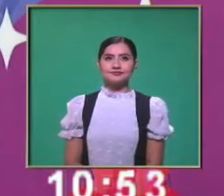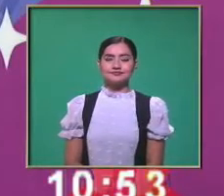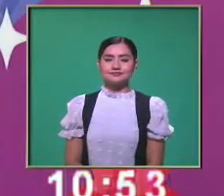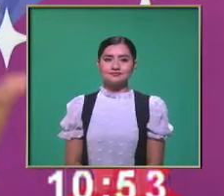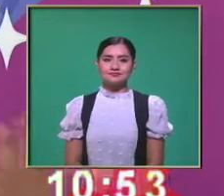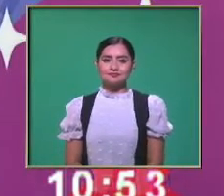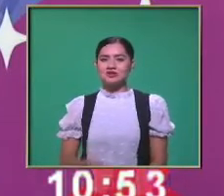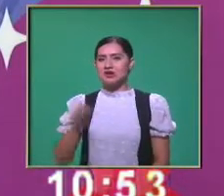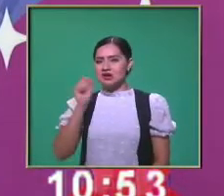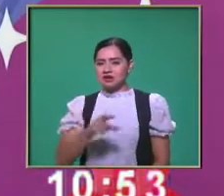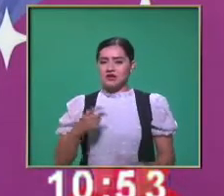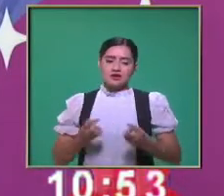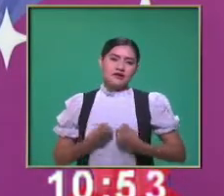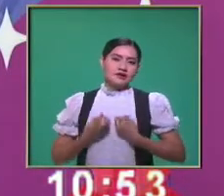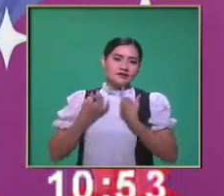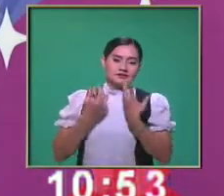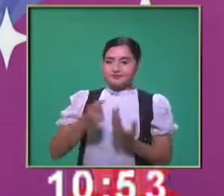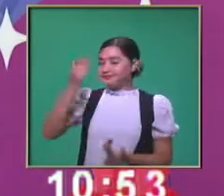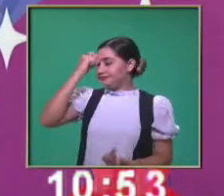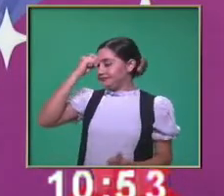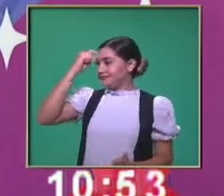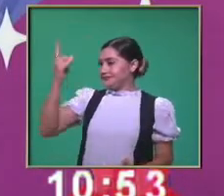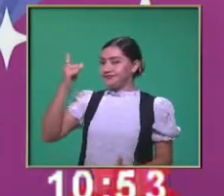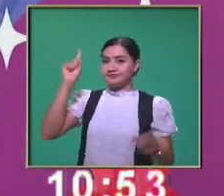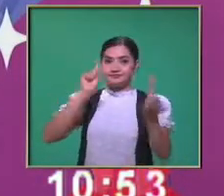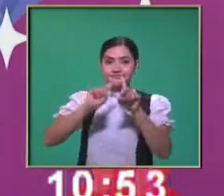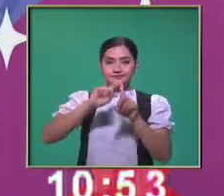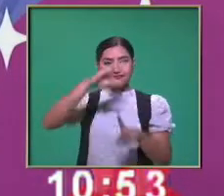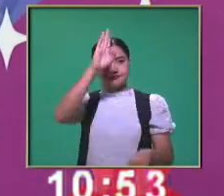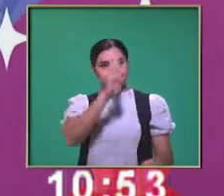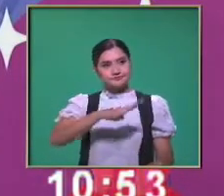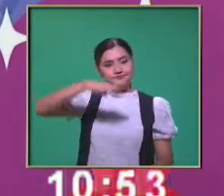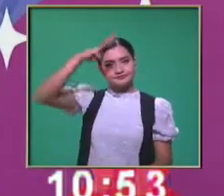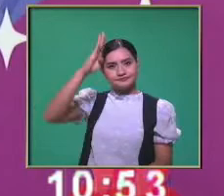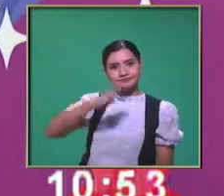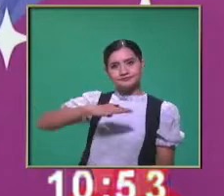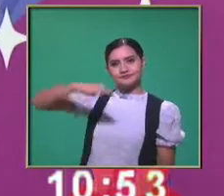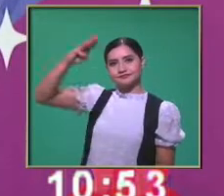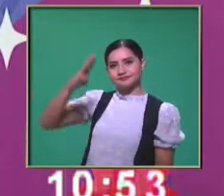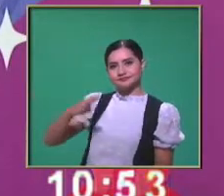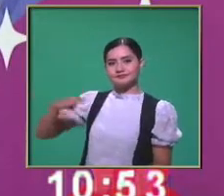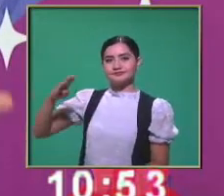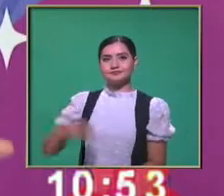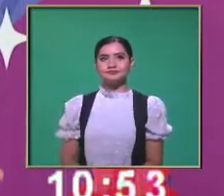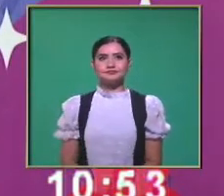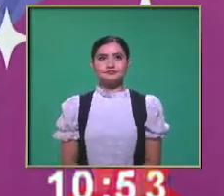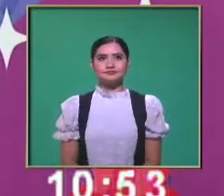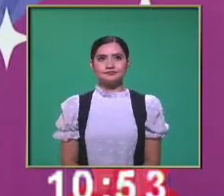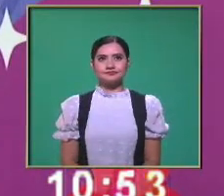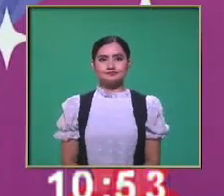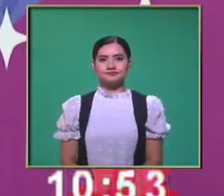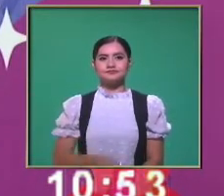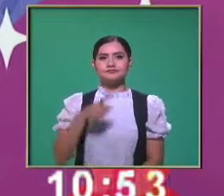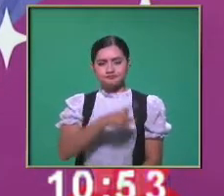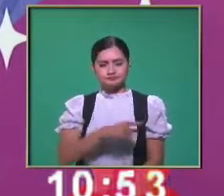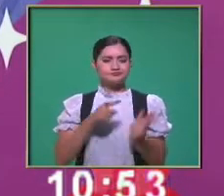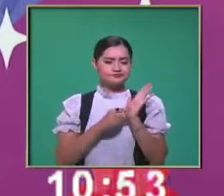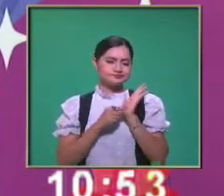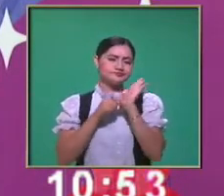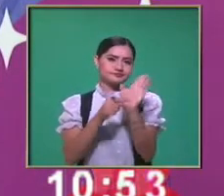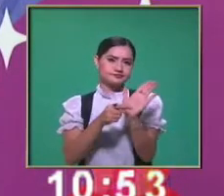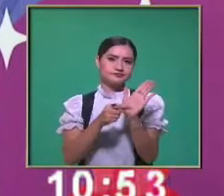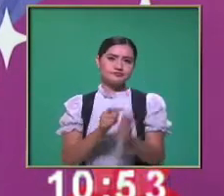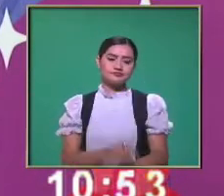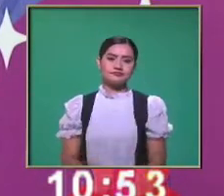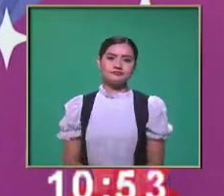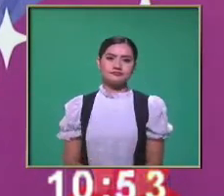pintar, a expresarnos, a crear obras desde la creación de ellos mismos, las cuales a lo mejor después podemos exponer o yo no sé, pero entonces